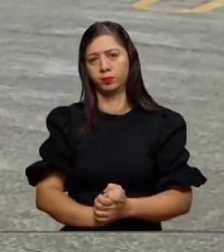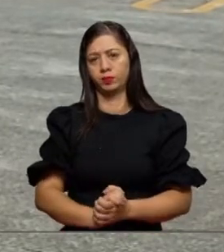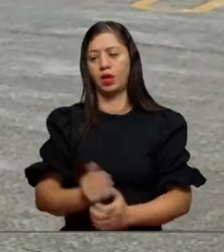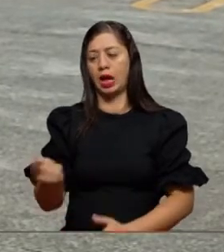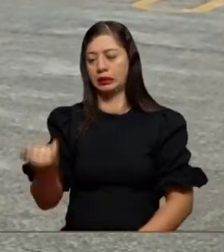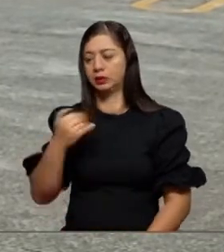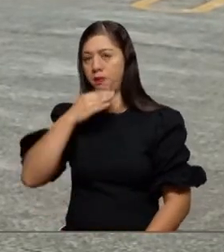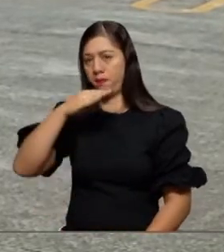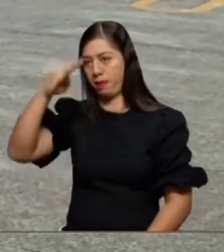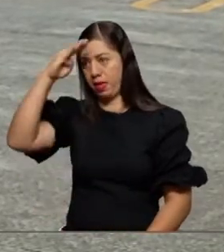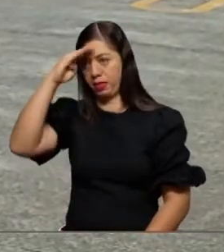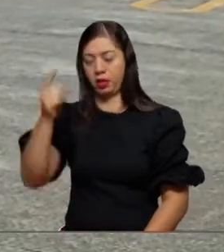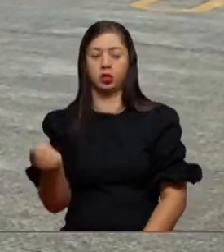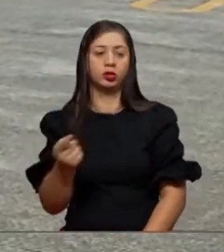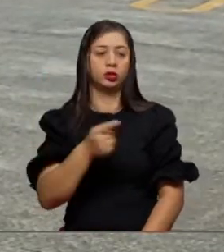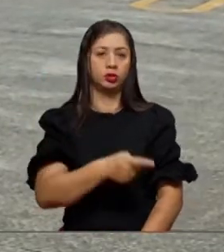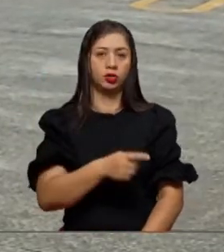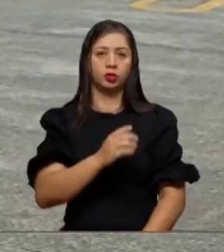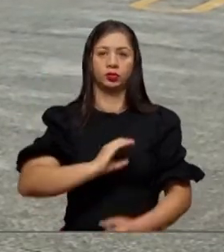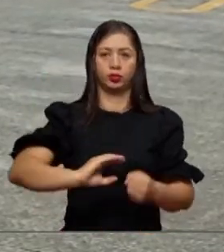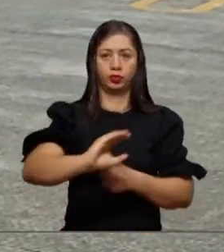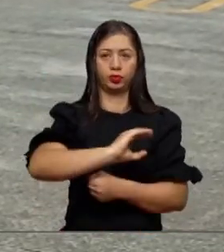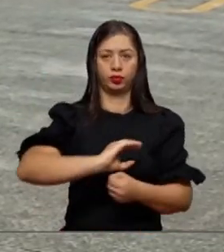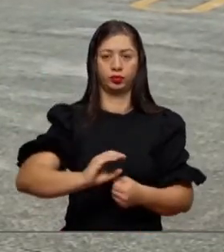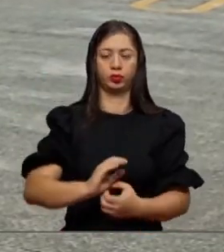de Medellín como en otras ciudades de nuestro país.